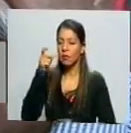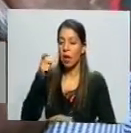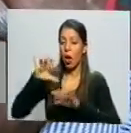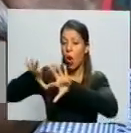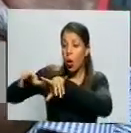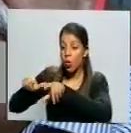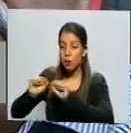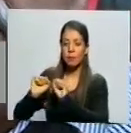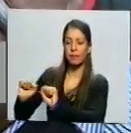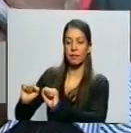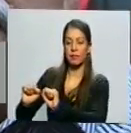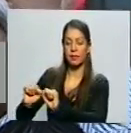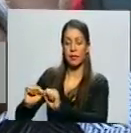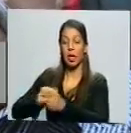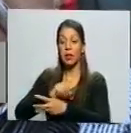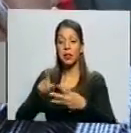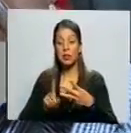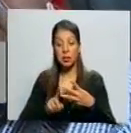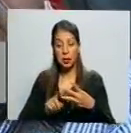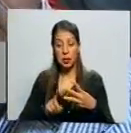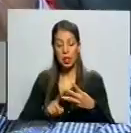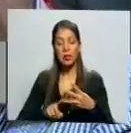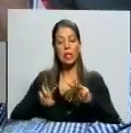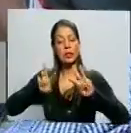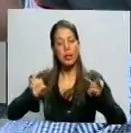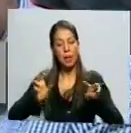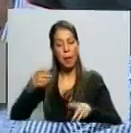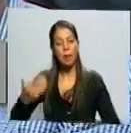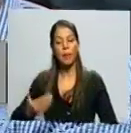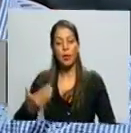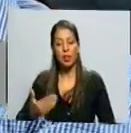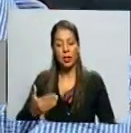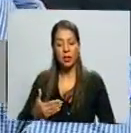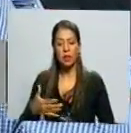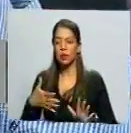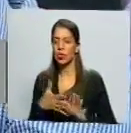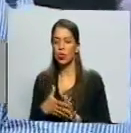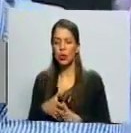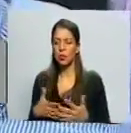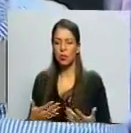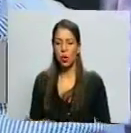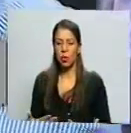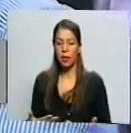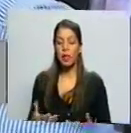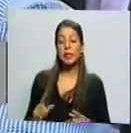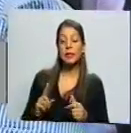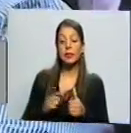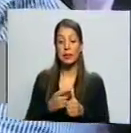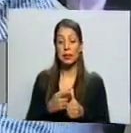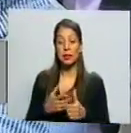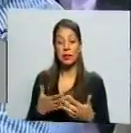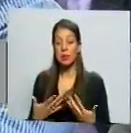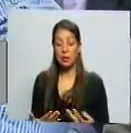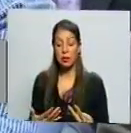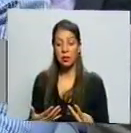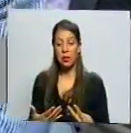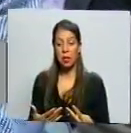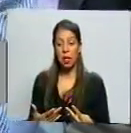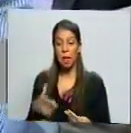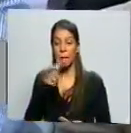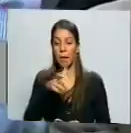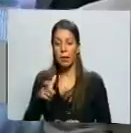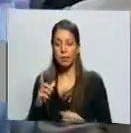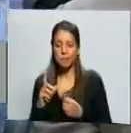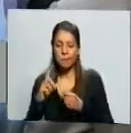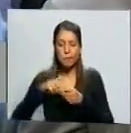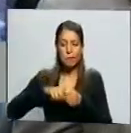anticorrupción. Tercer punto de amplia importancia, lo que tiene que ver fundamentalmente con los nuevos actores